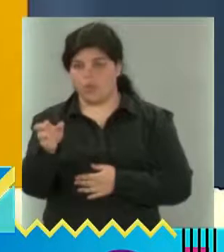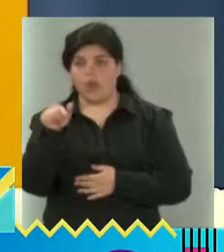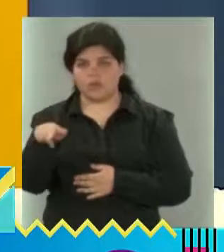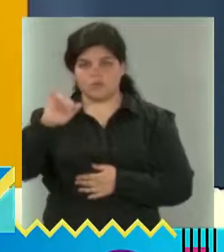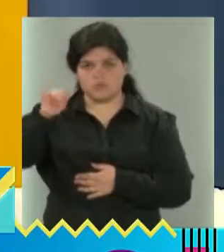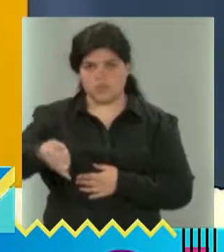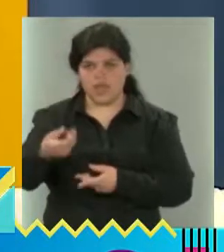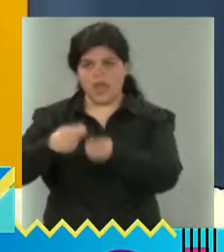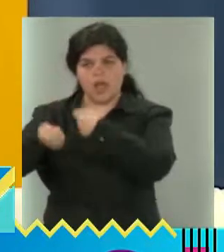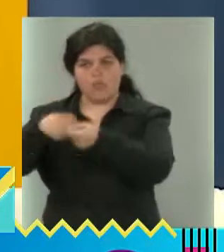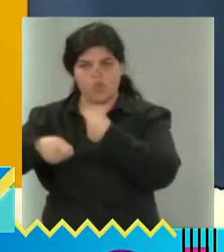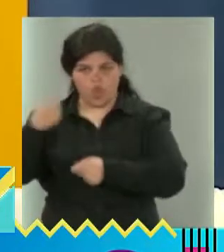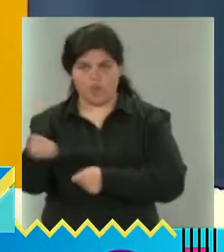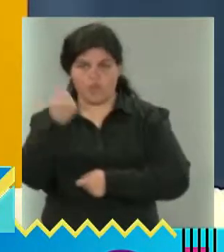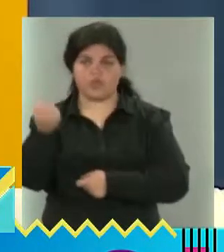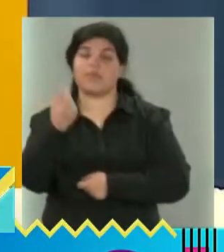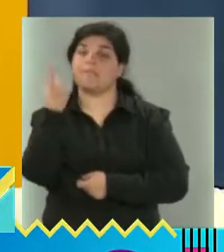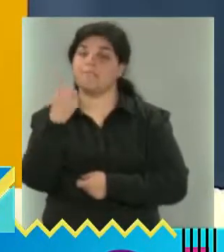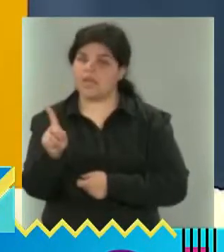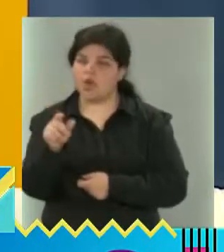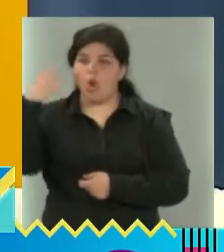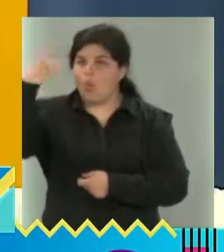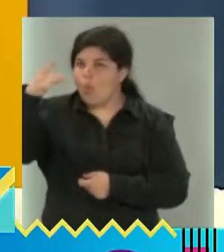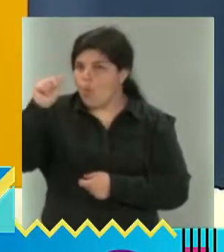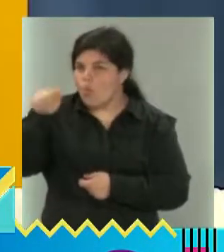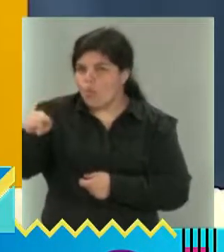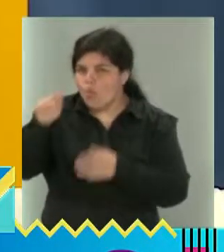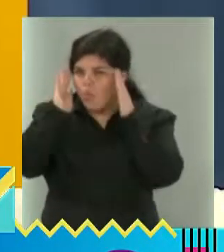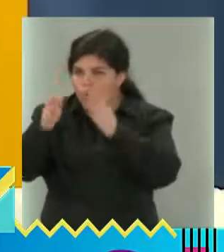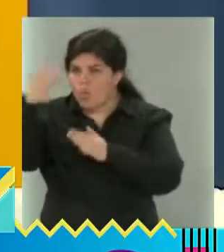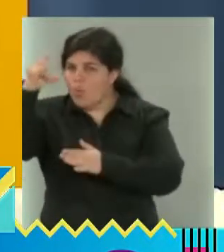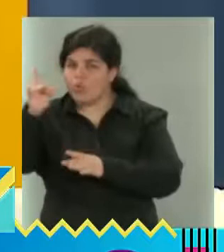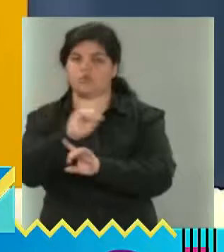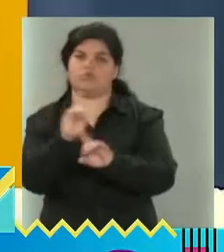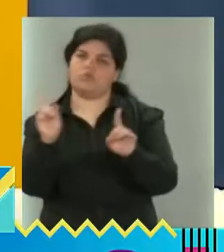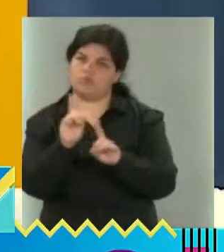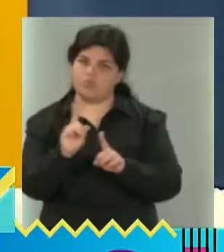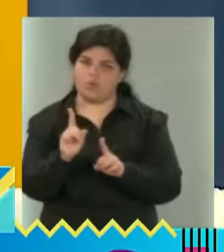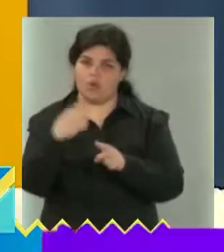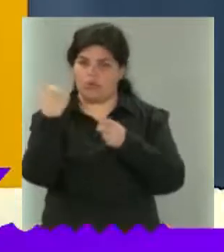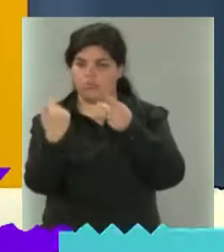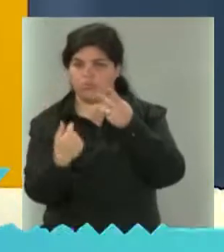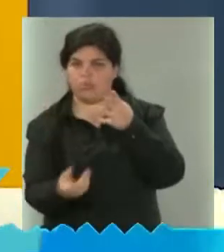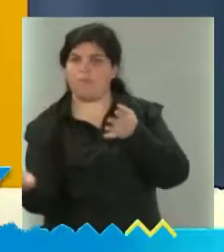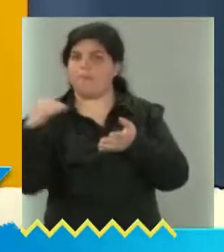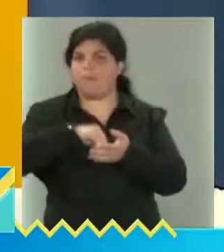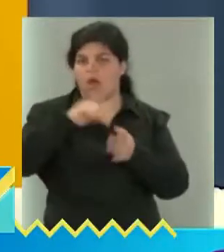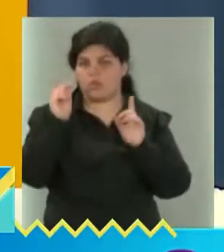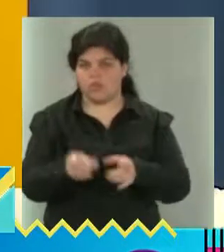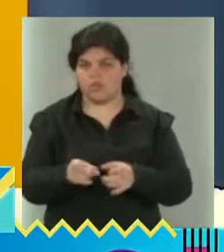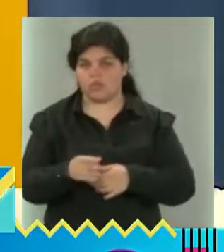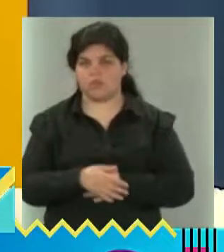importante, pero no es el único elemento a tener en cuenta. Yo creo que tenemos que trabajar fuertemente también en las